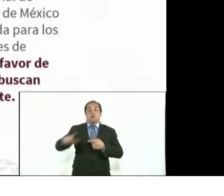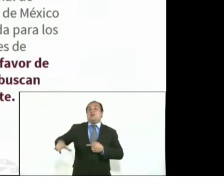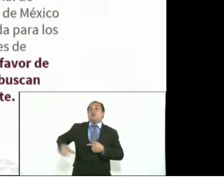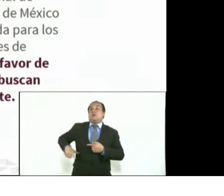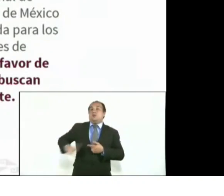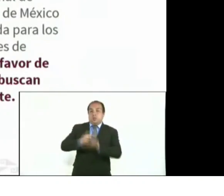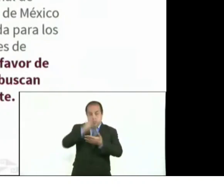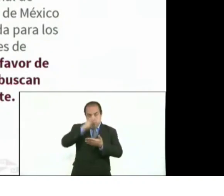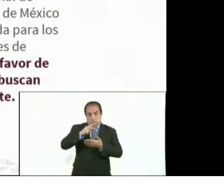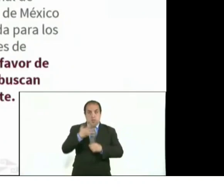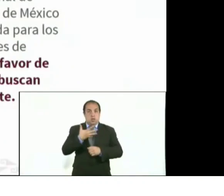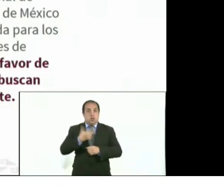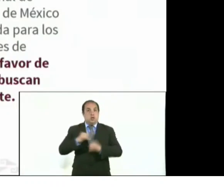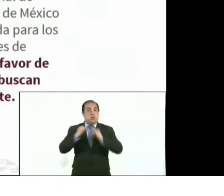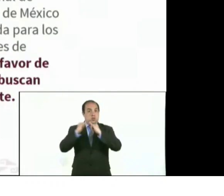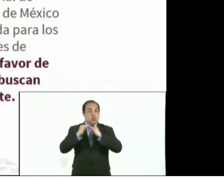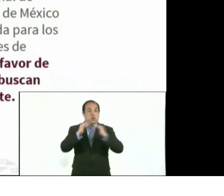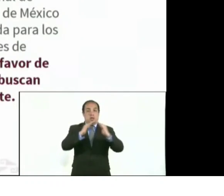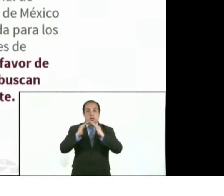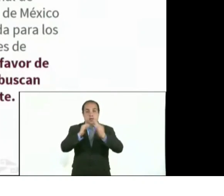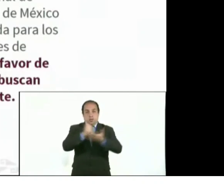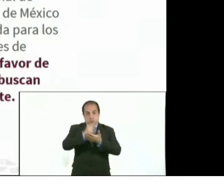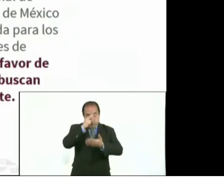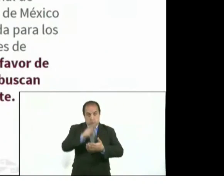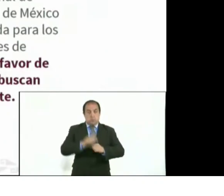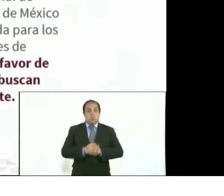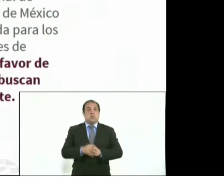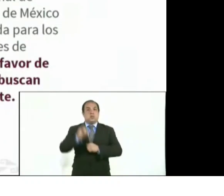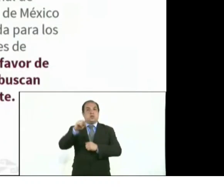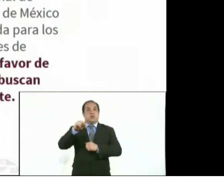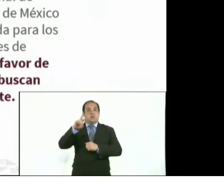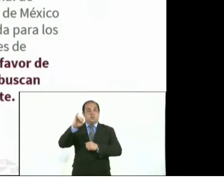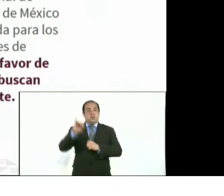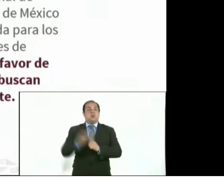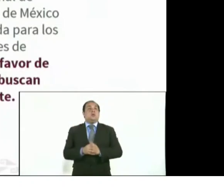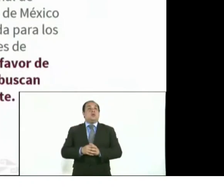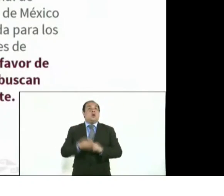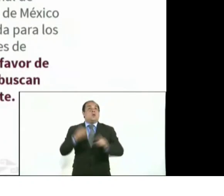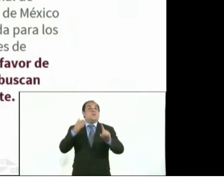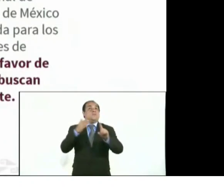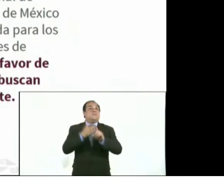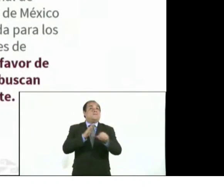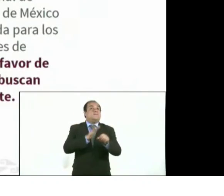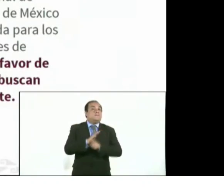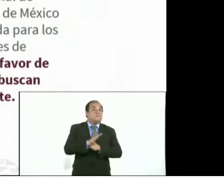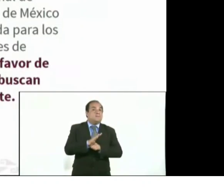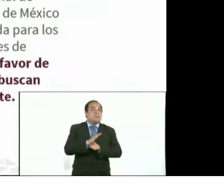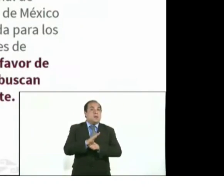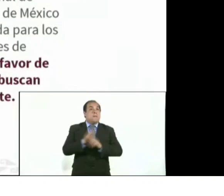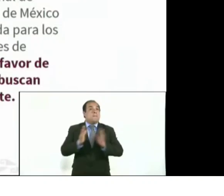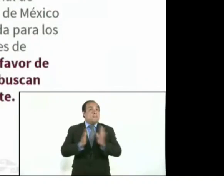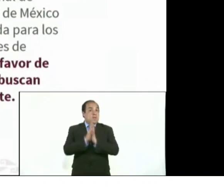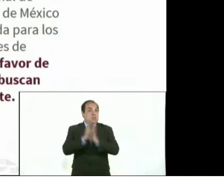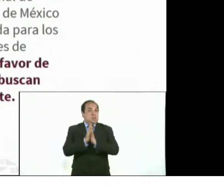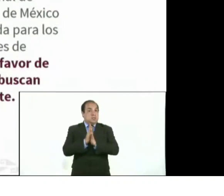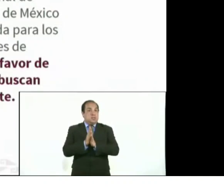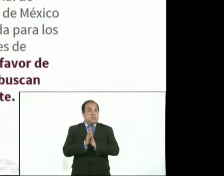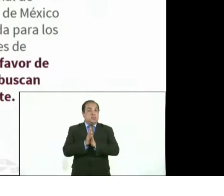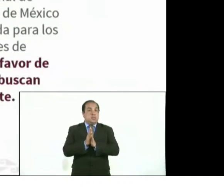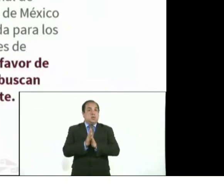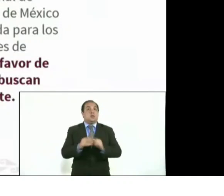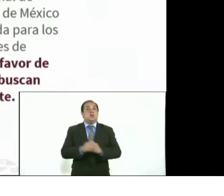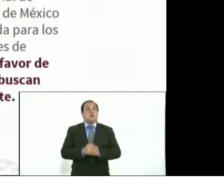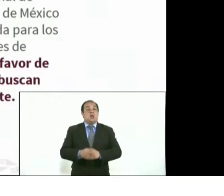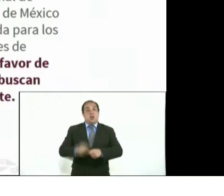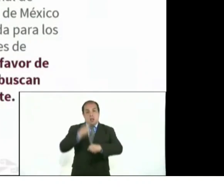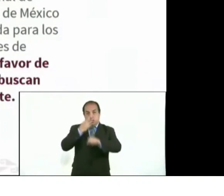Instituto de la Vivienda de la Ciudad de México, el INVI, cuyo objeto es colaborar en el marco respectivo de nuestras